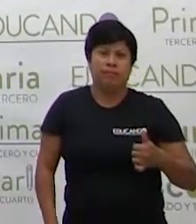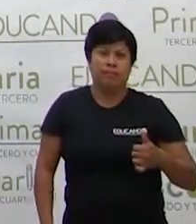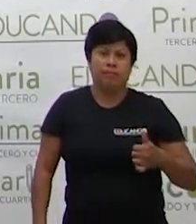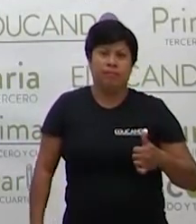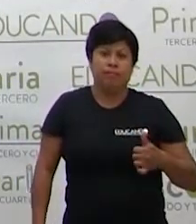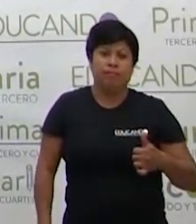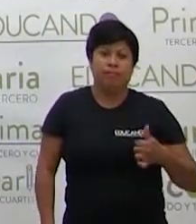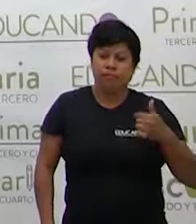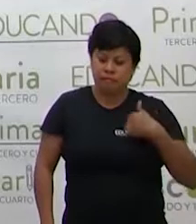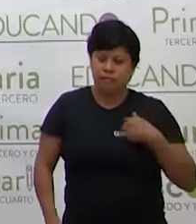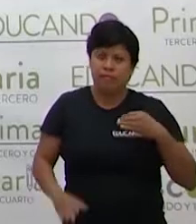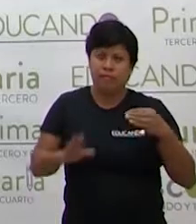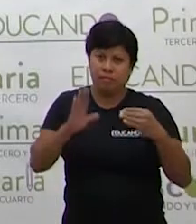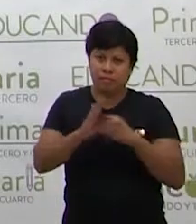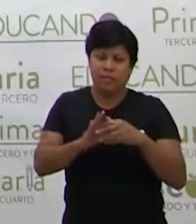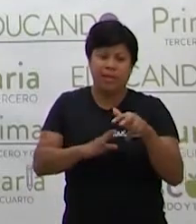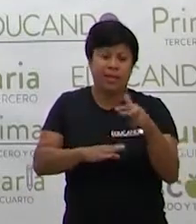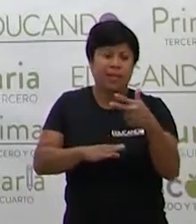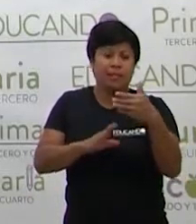13,811. Aquí te lo voy a poner,